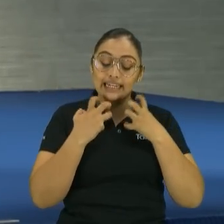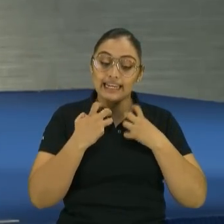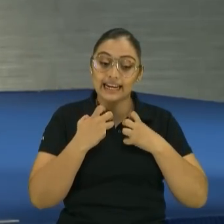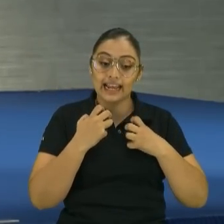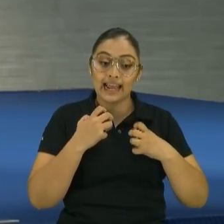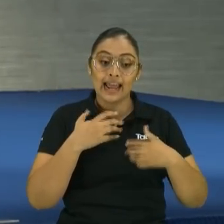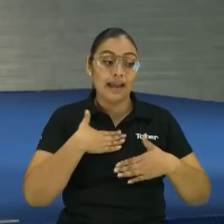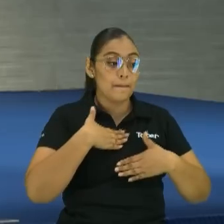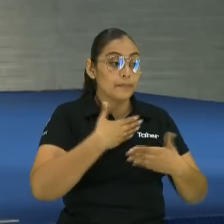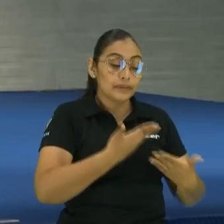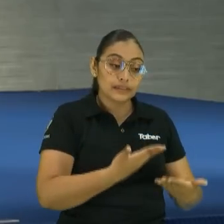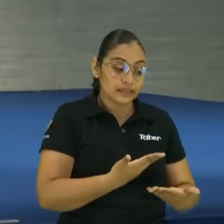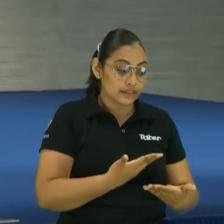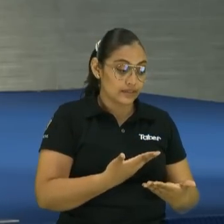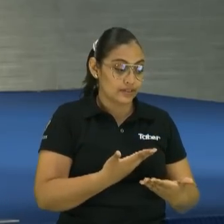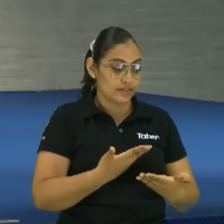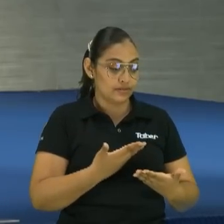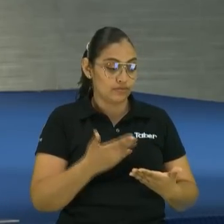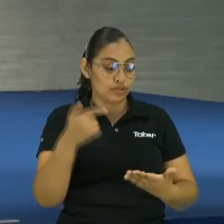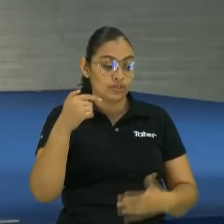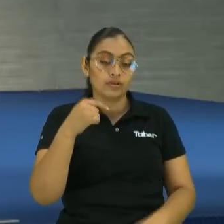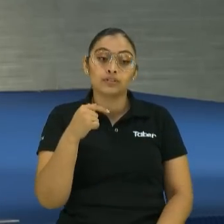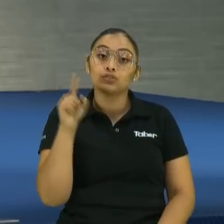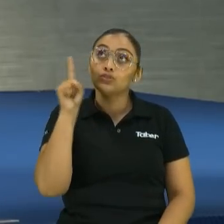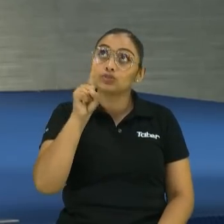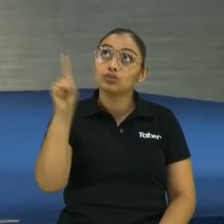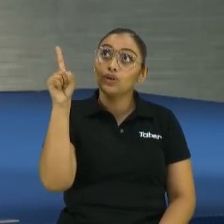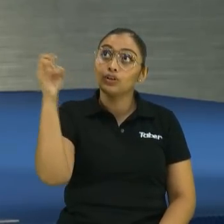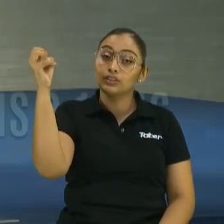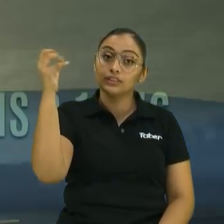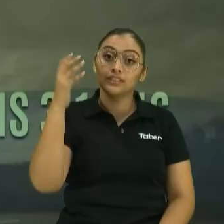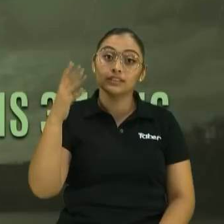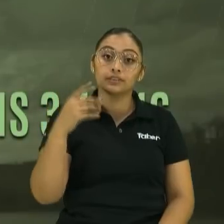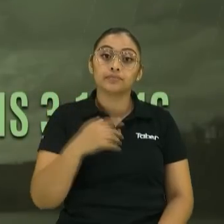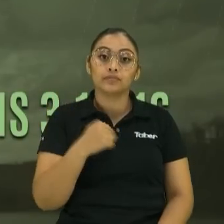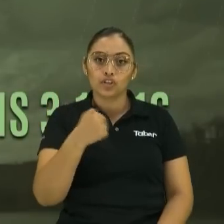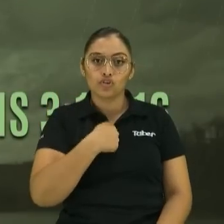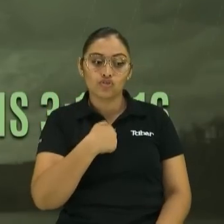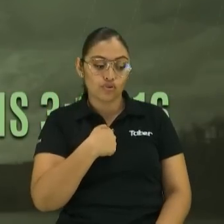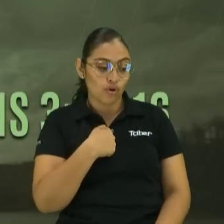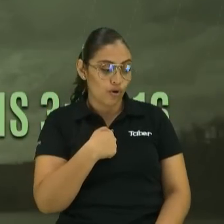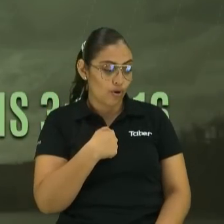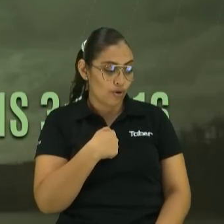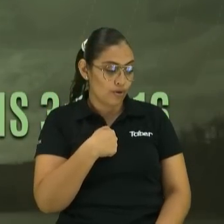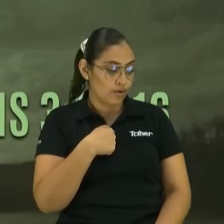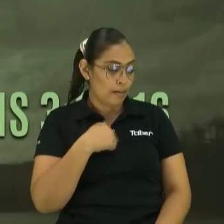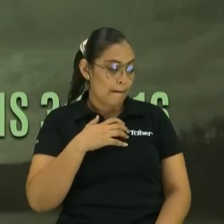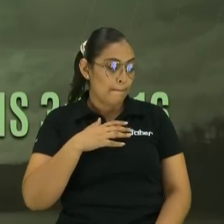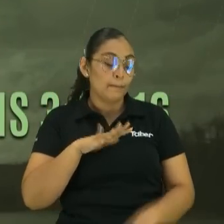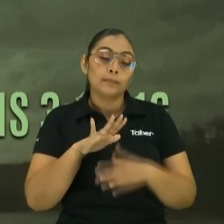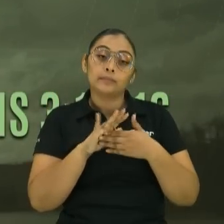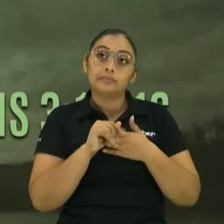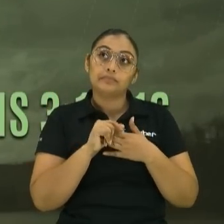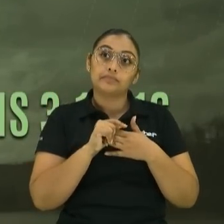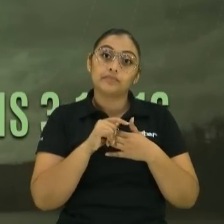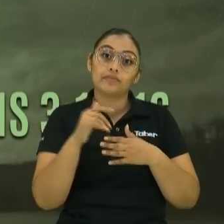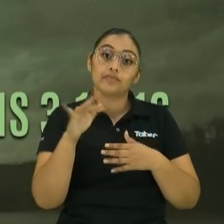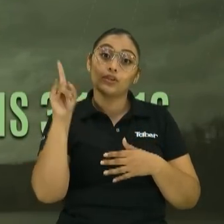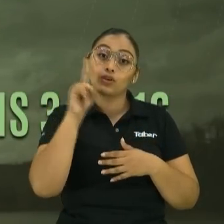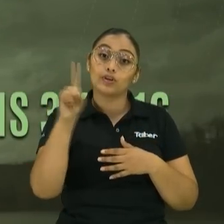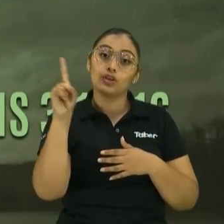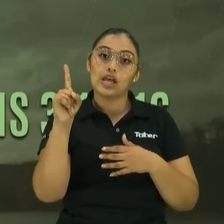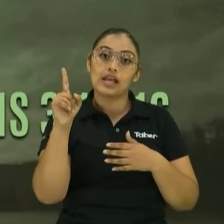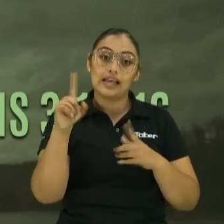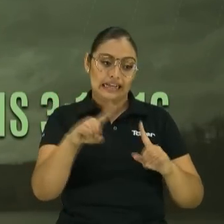tres versículo 15 yo conozco tus obras que no eres Frío ni caliente hasta ahí vamos bien ojalá fueses frío o